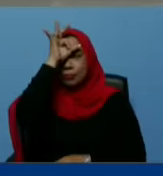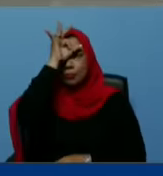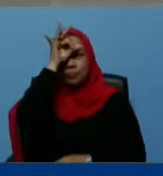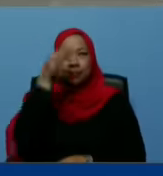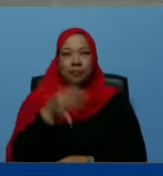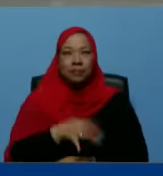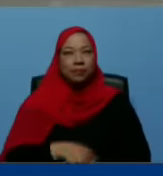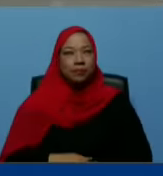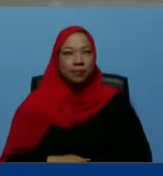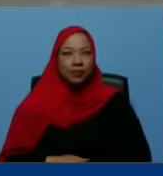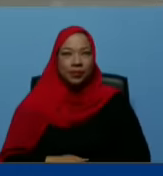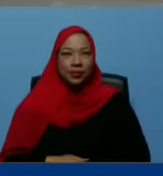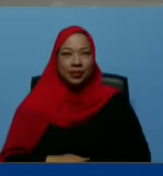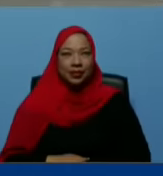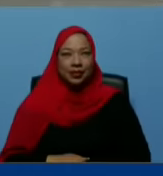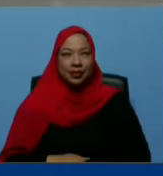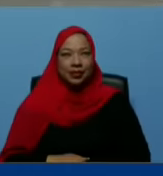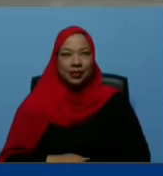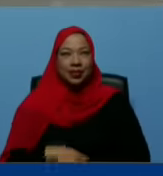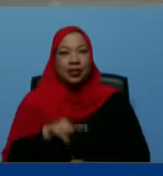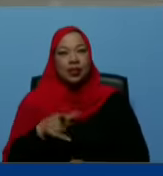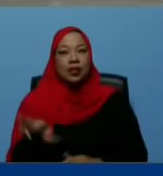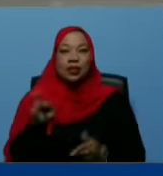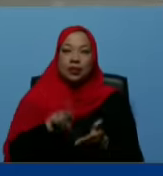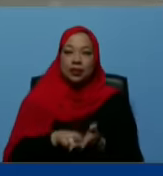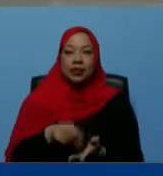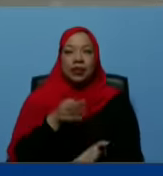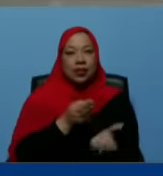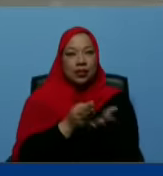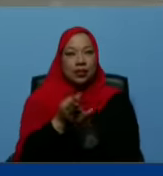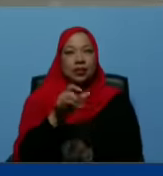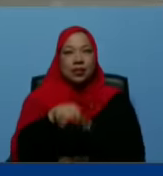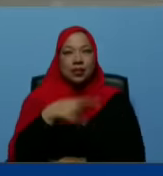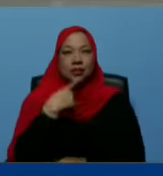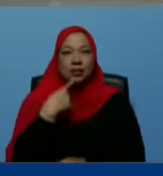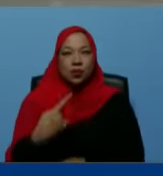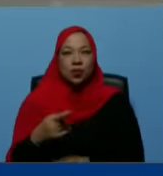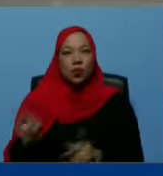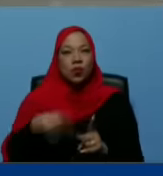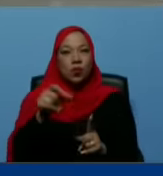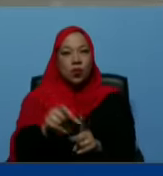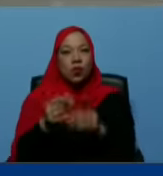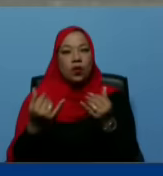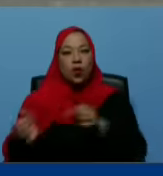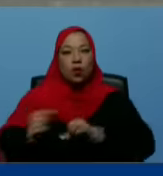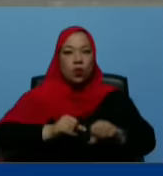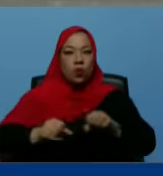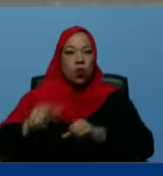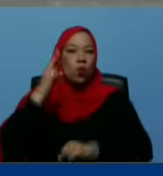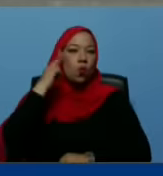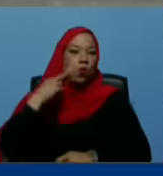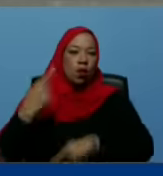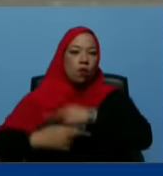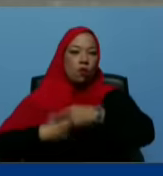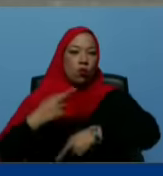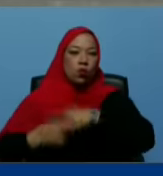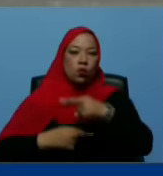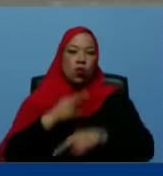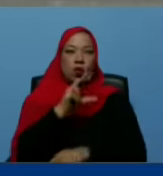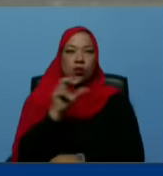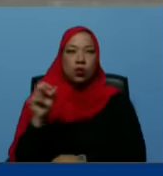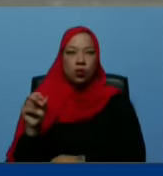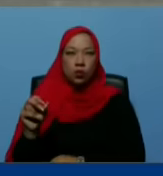Yo le digo, siempre lo digo, ¿ah? En el espíritu original del movimiento bolivariano revolucionario